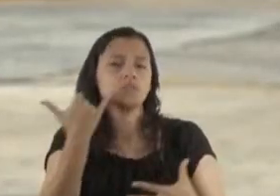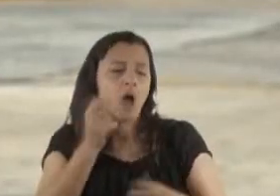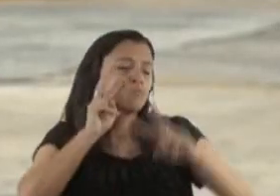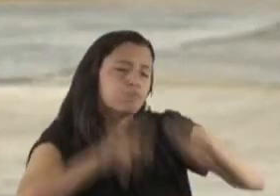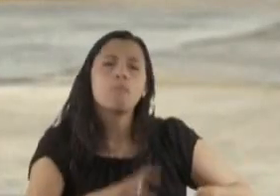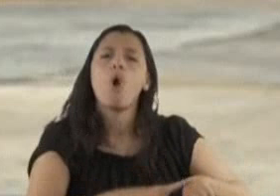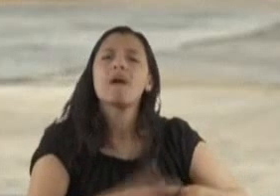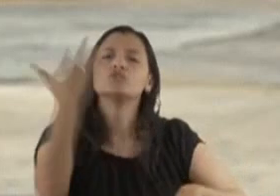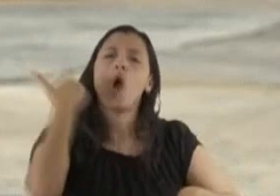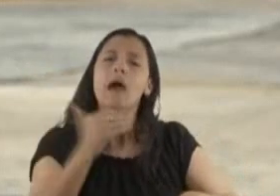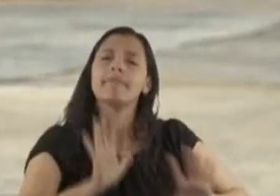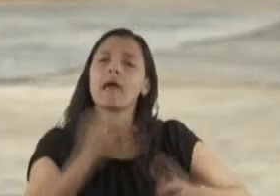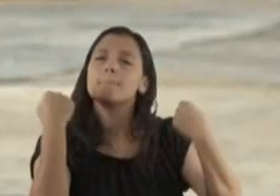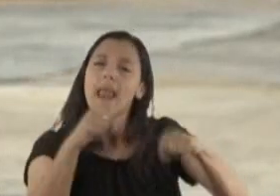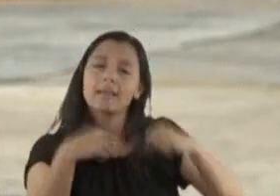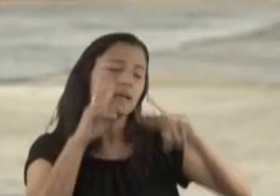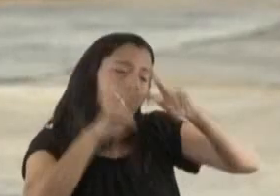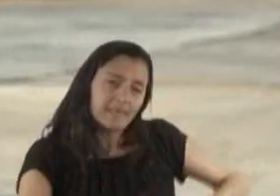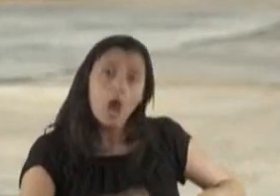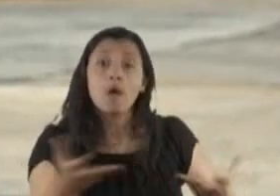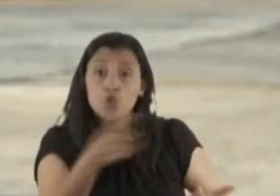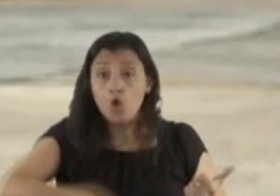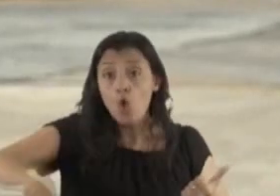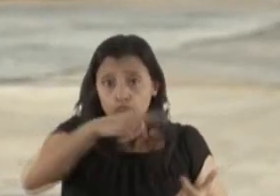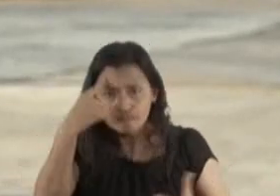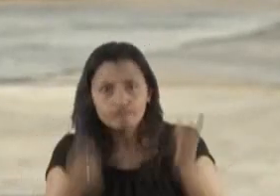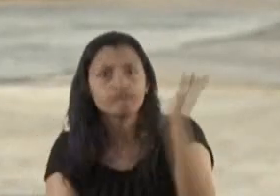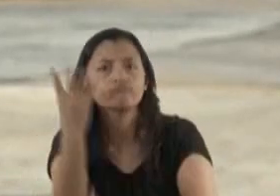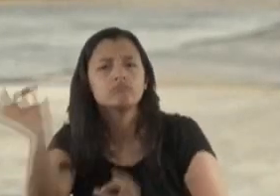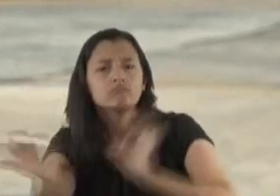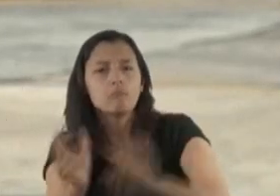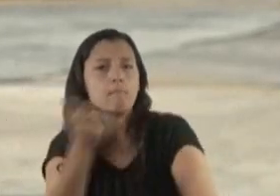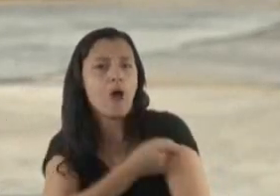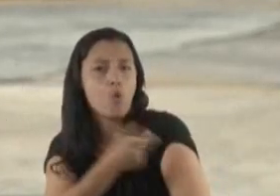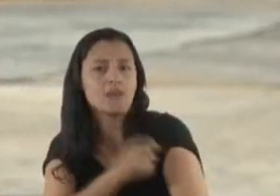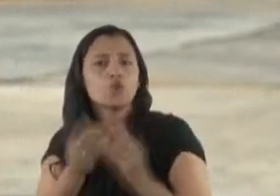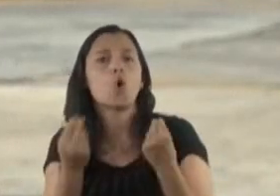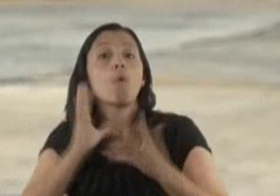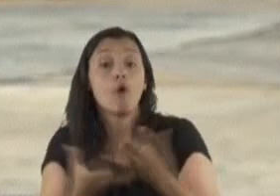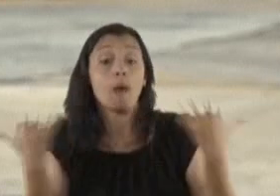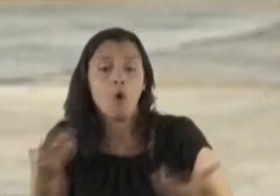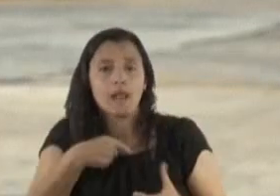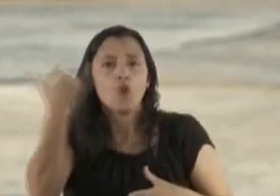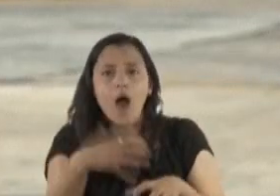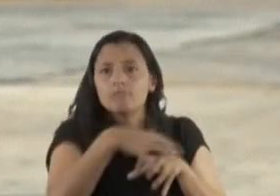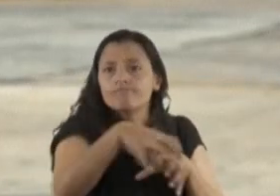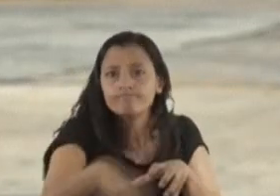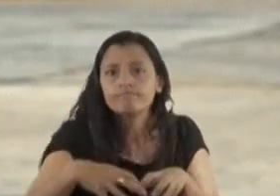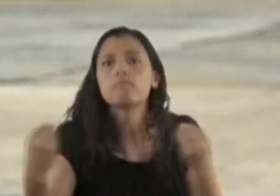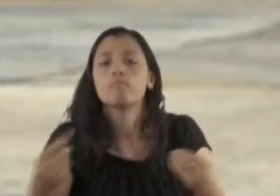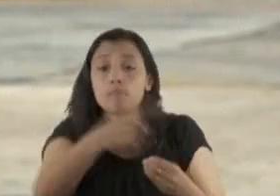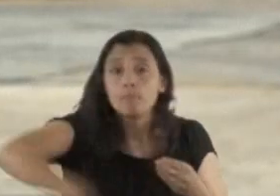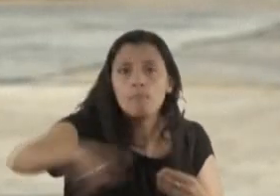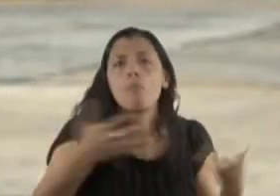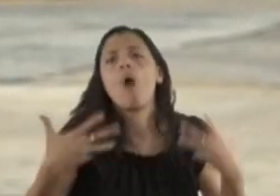los ensayos clínicos por eso hemos diseñado la estrategia de vacunación y por eso tenemos las plataformas que tiene argentina que pueden